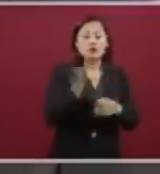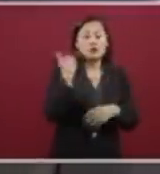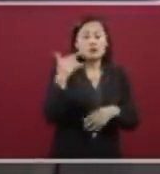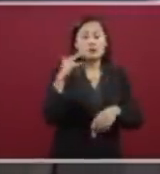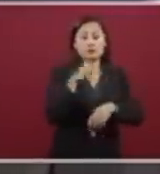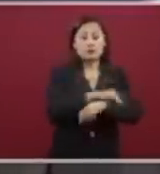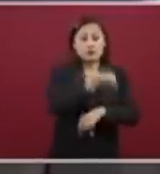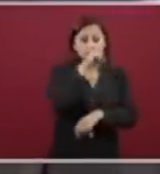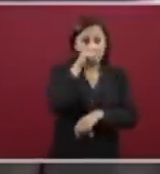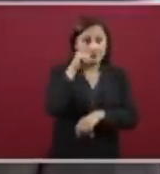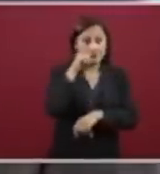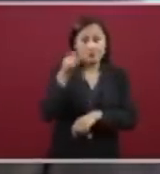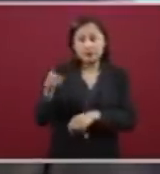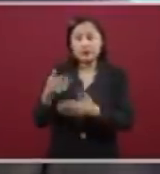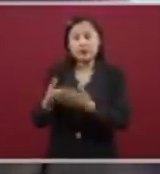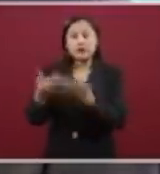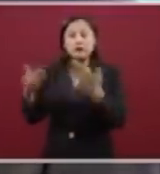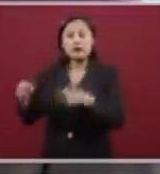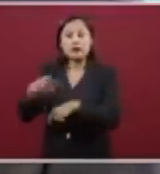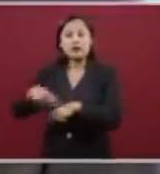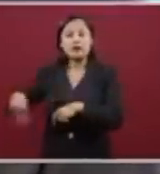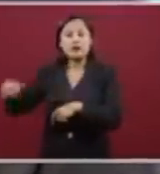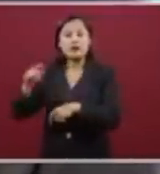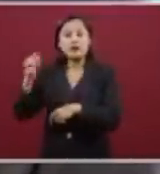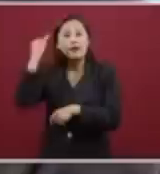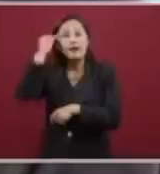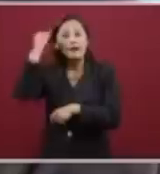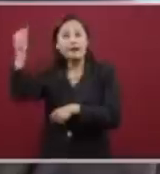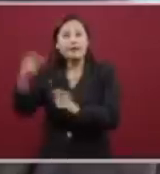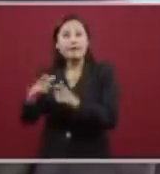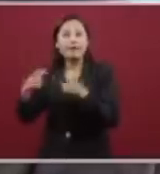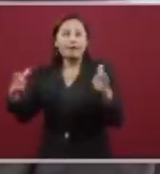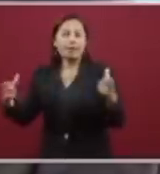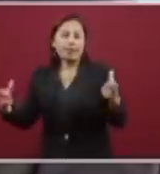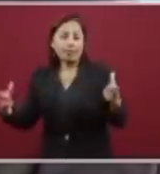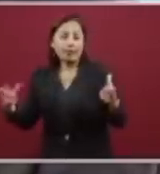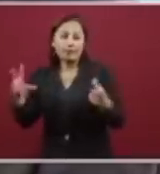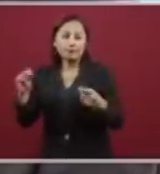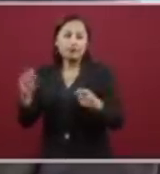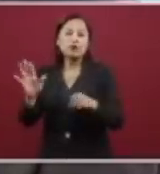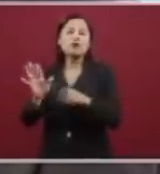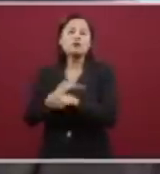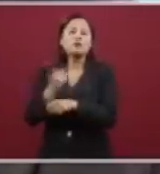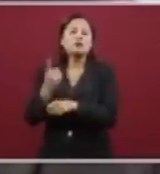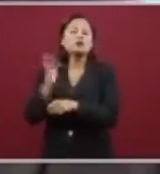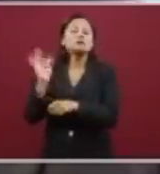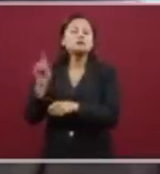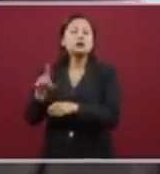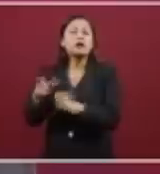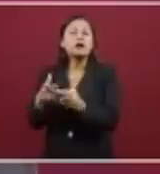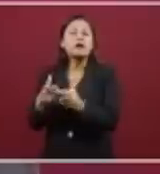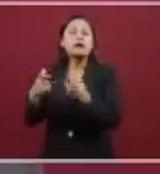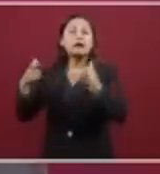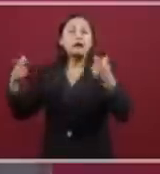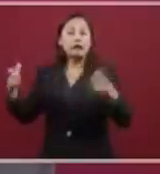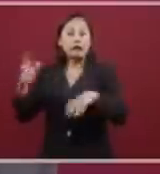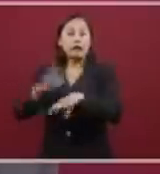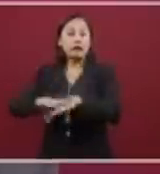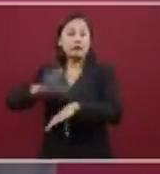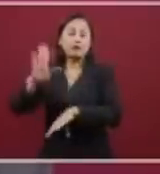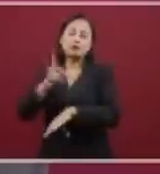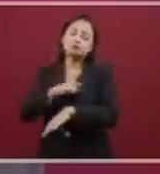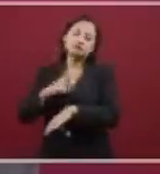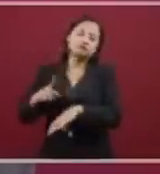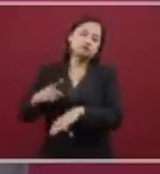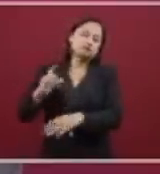de la leyenda urbana del nuevo aeropuerto se habría requerido una inversión adicional de cuando menos 10 mil millones